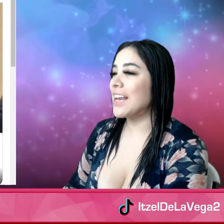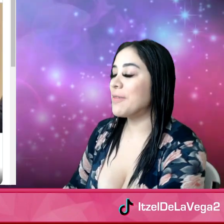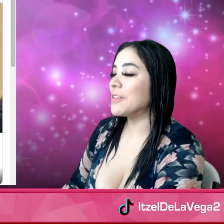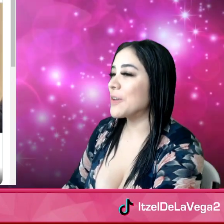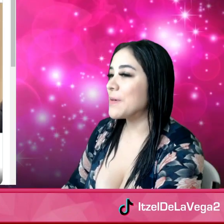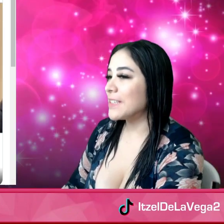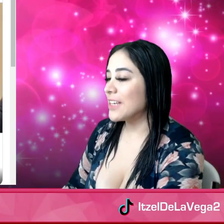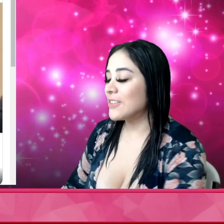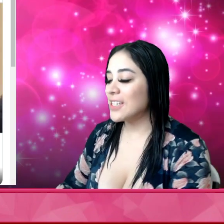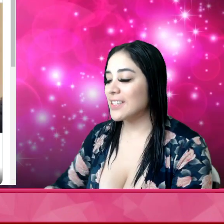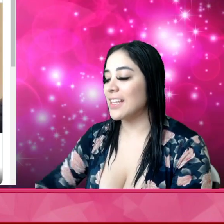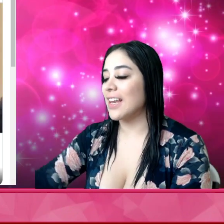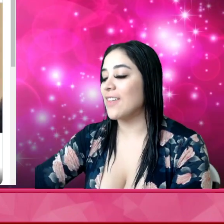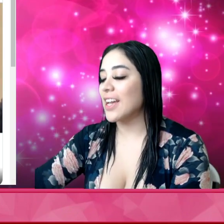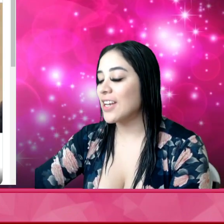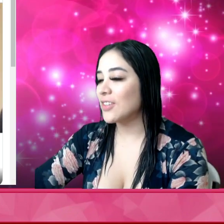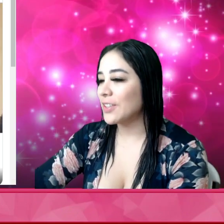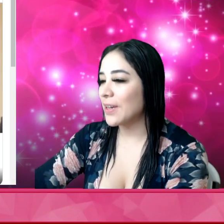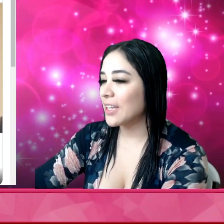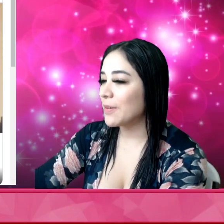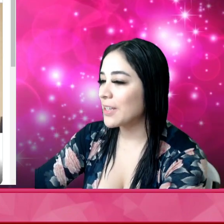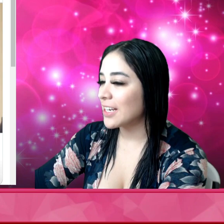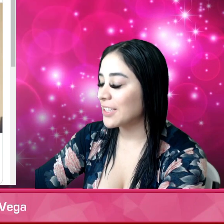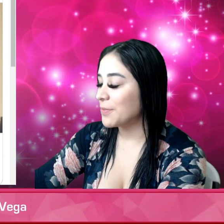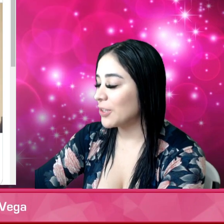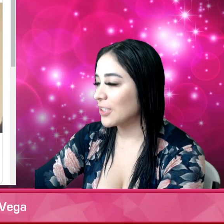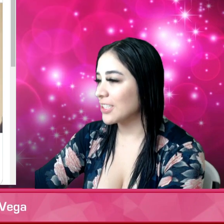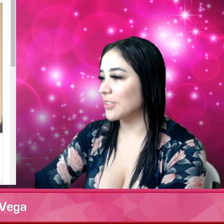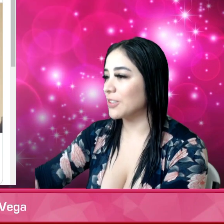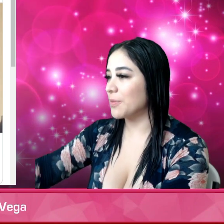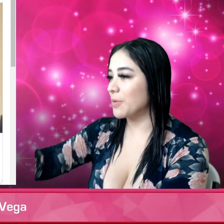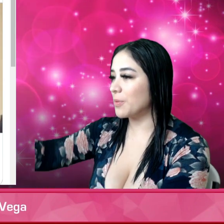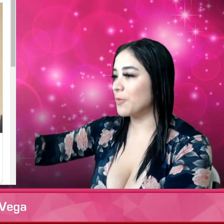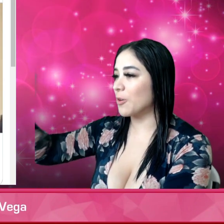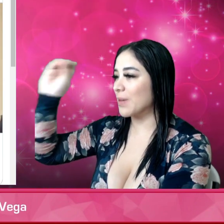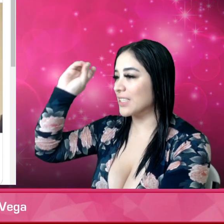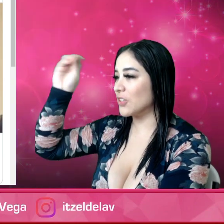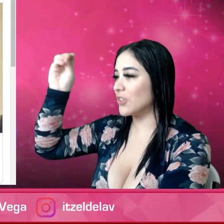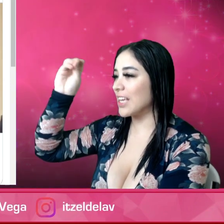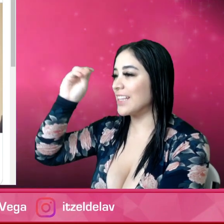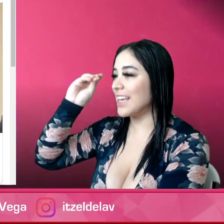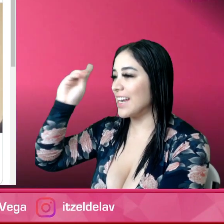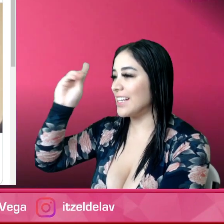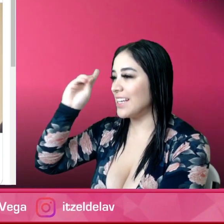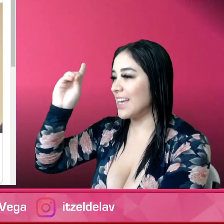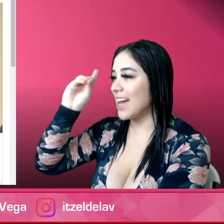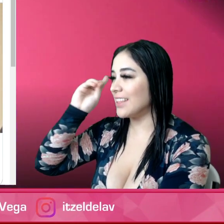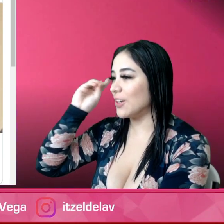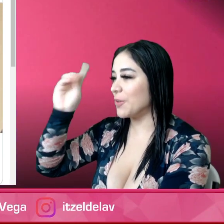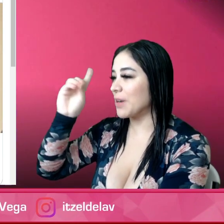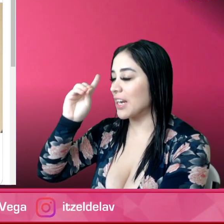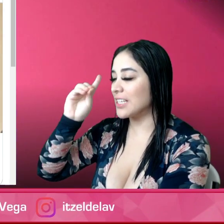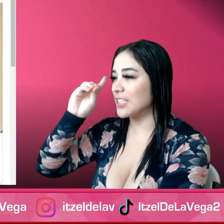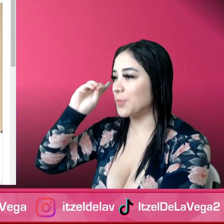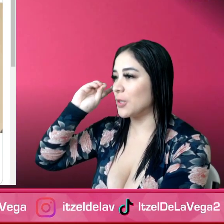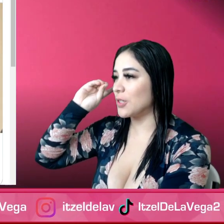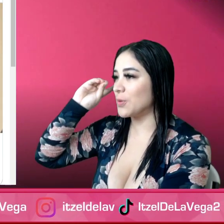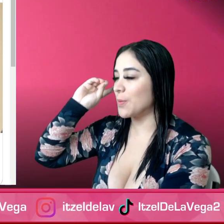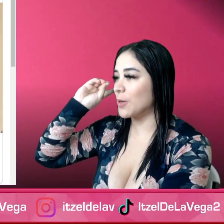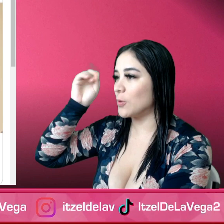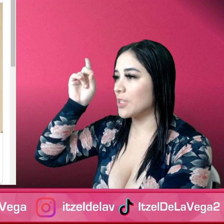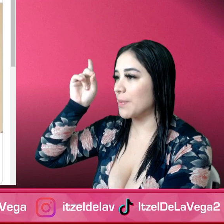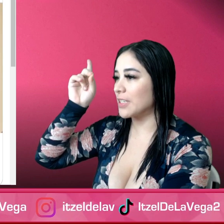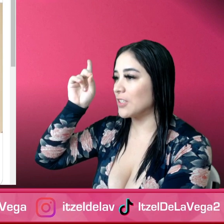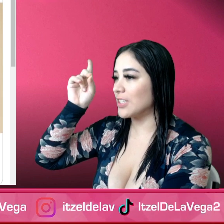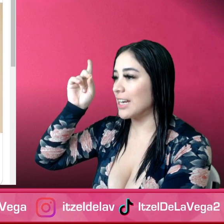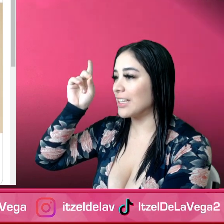Hola, ¿qué tal amigos? ¿Cómo están? Yo soy Itzel de La Vega de NotiVega. De igual manera te invito que si te gusta mi video y mi información del día de hoy, me regales ese poderosísimo